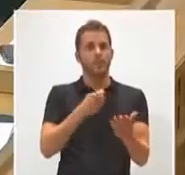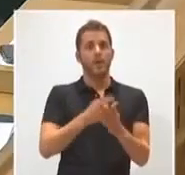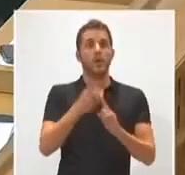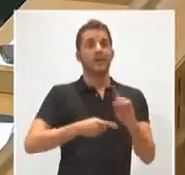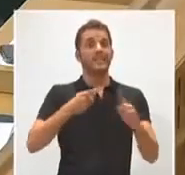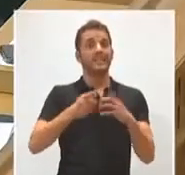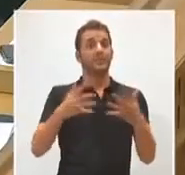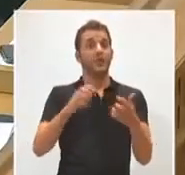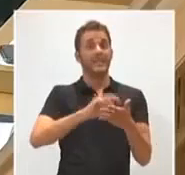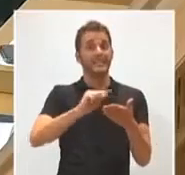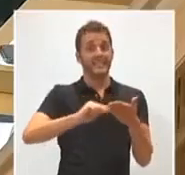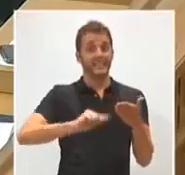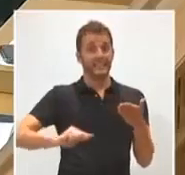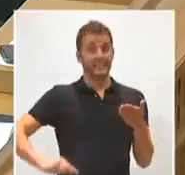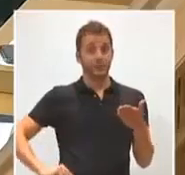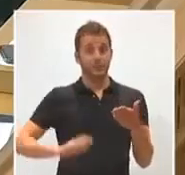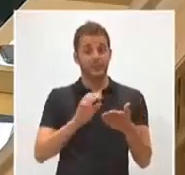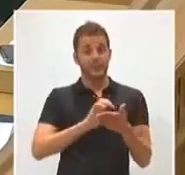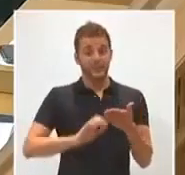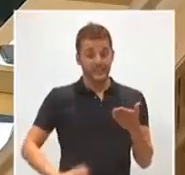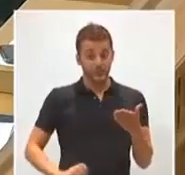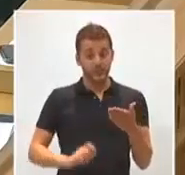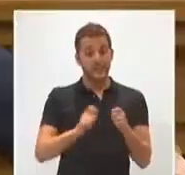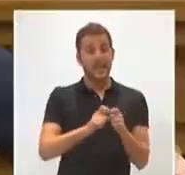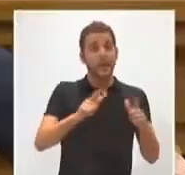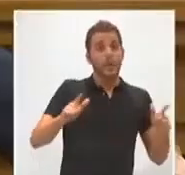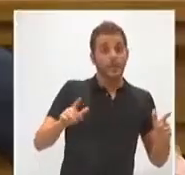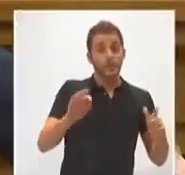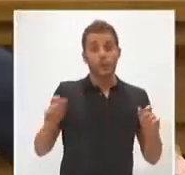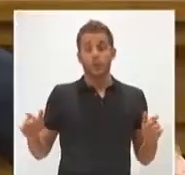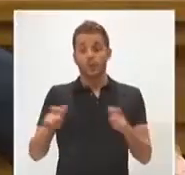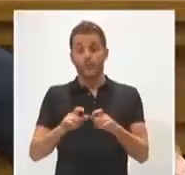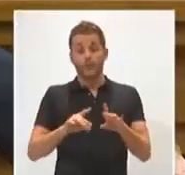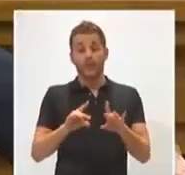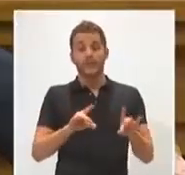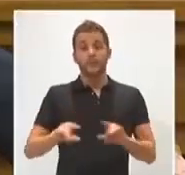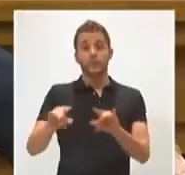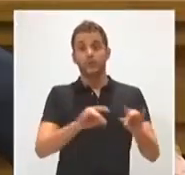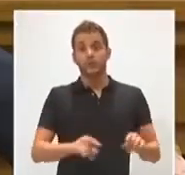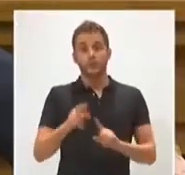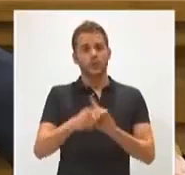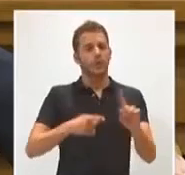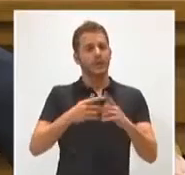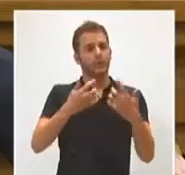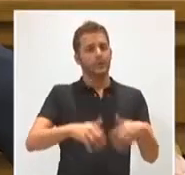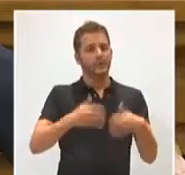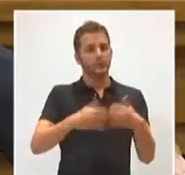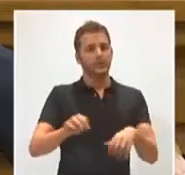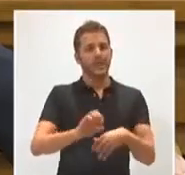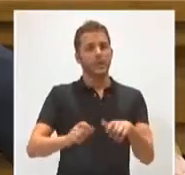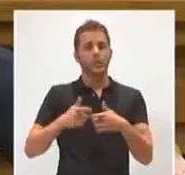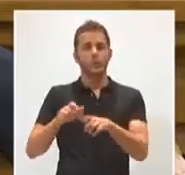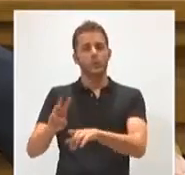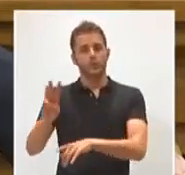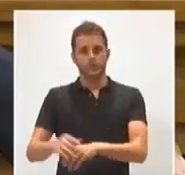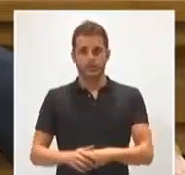que documentan los actos de aumento o disminución sobre suelos destinados a uso industrial o terciario en el impuesto